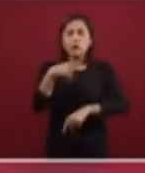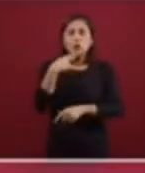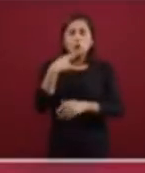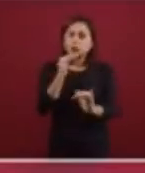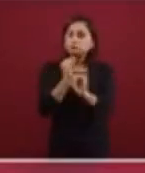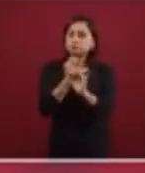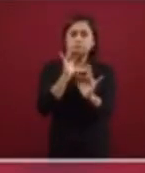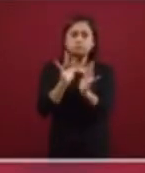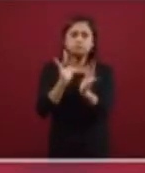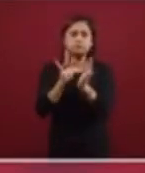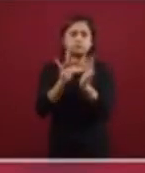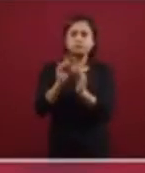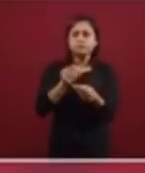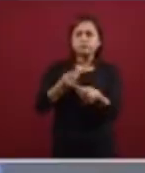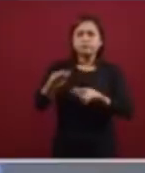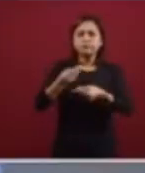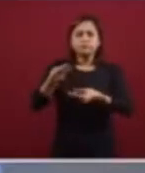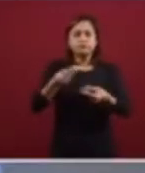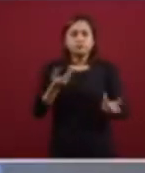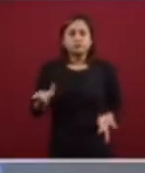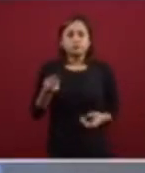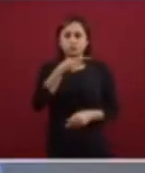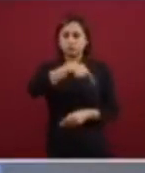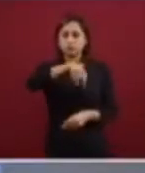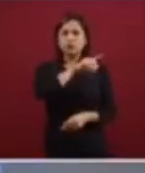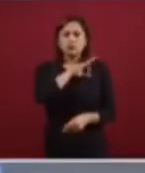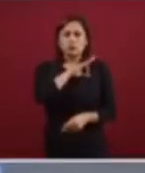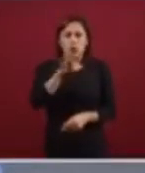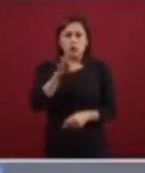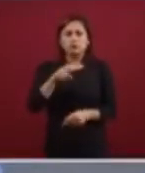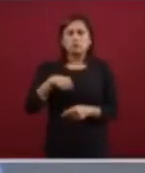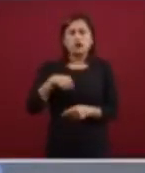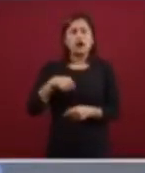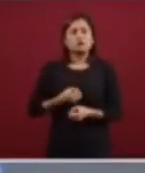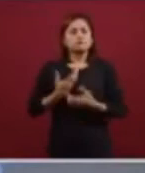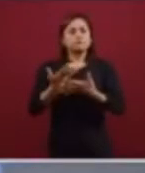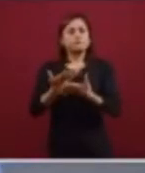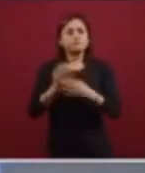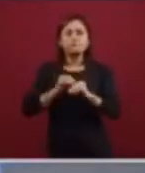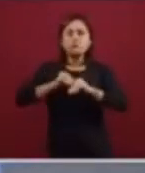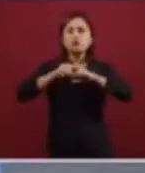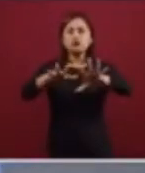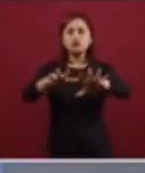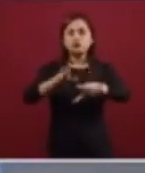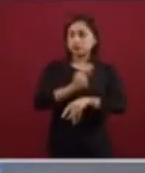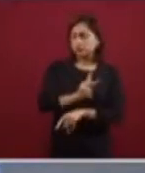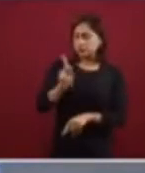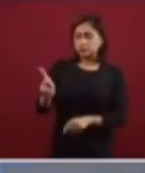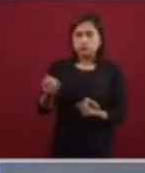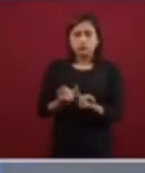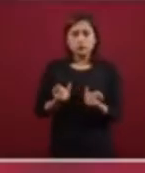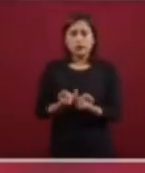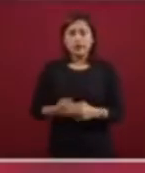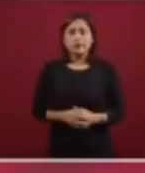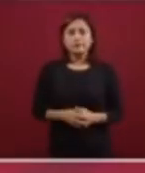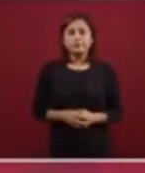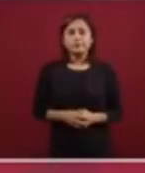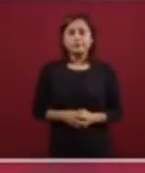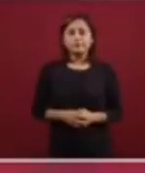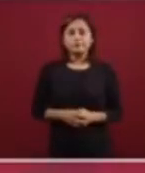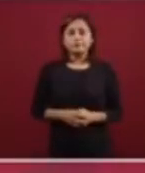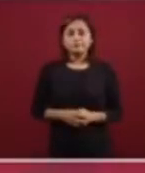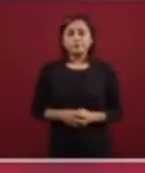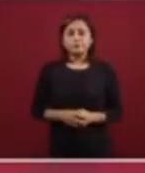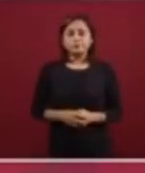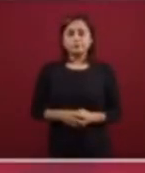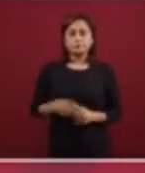Y tienen la misma posibilidad de comunicar que otros. Ah, ¿cómo